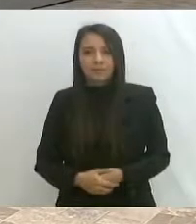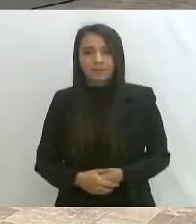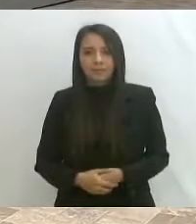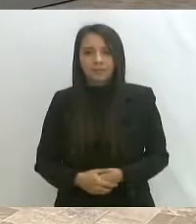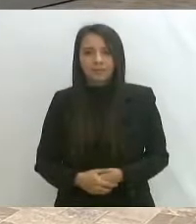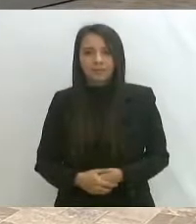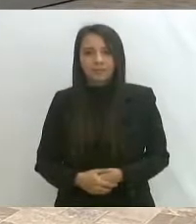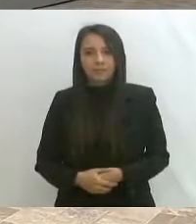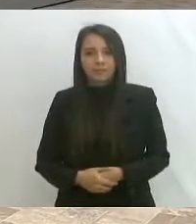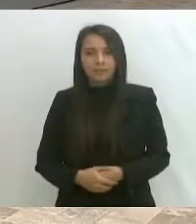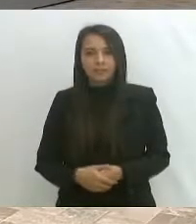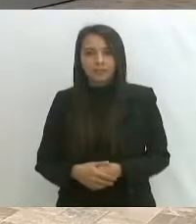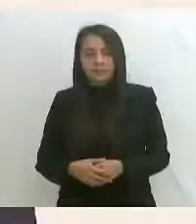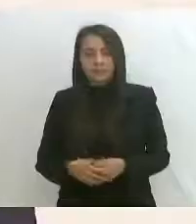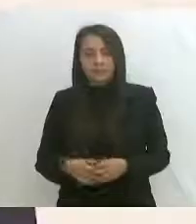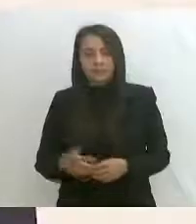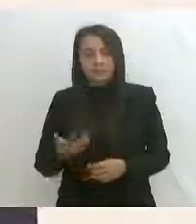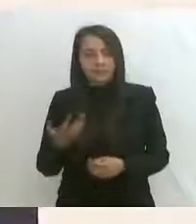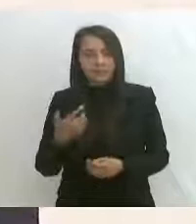participar en